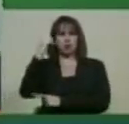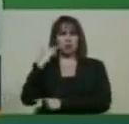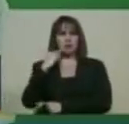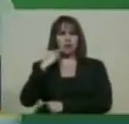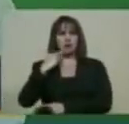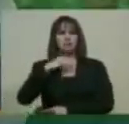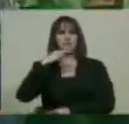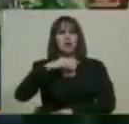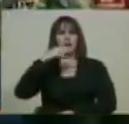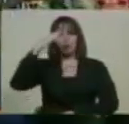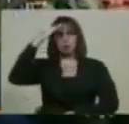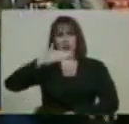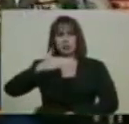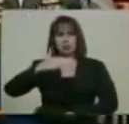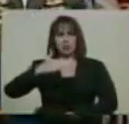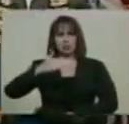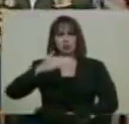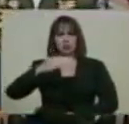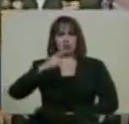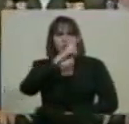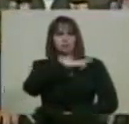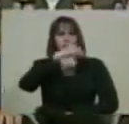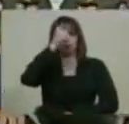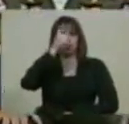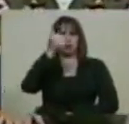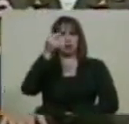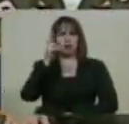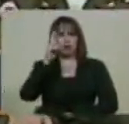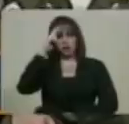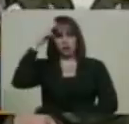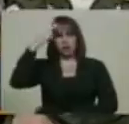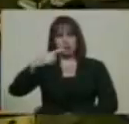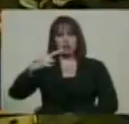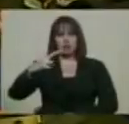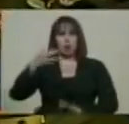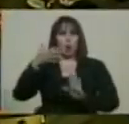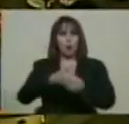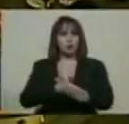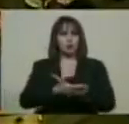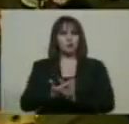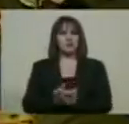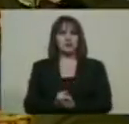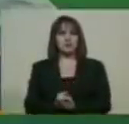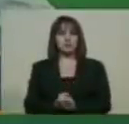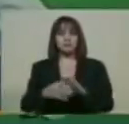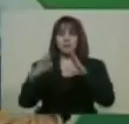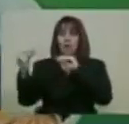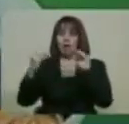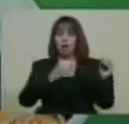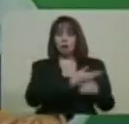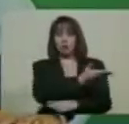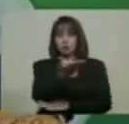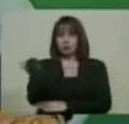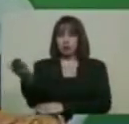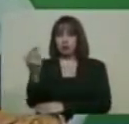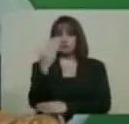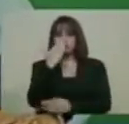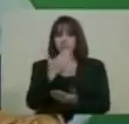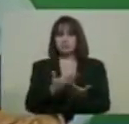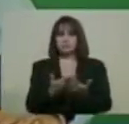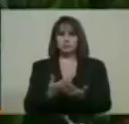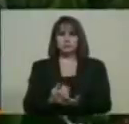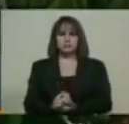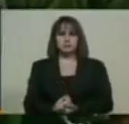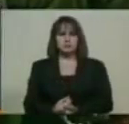Nacional Bolivariana, comandantes de las redes, de las SODI, de las ADI. Hablo con ustedes directamente